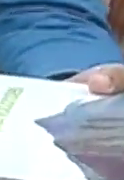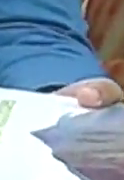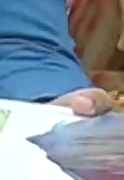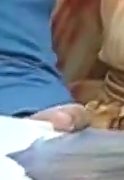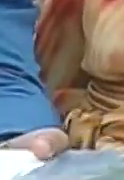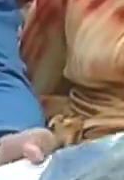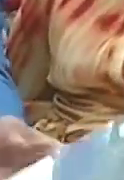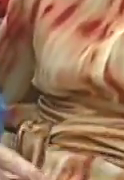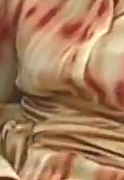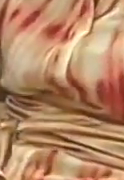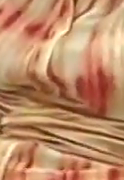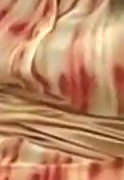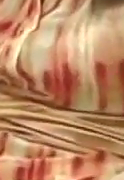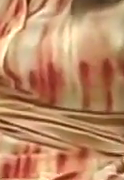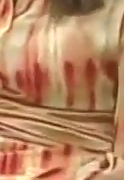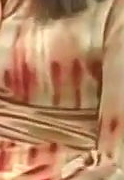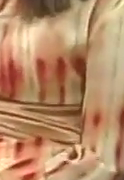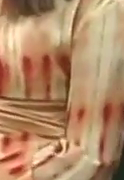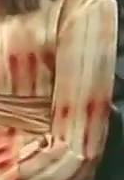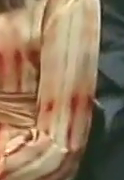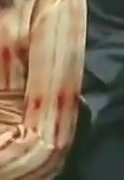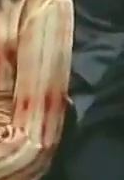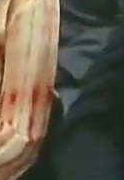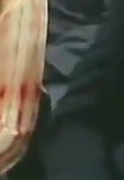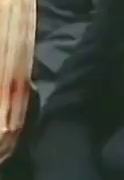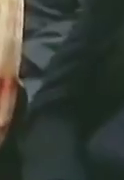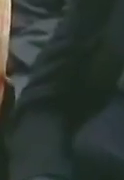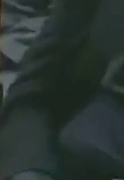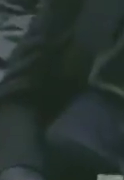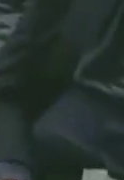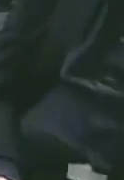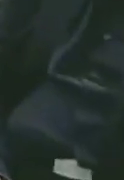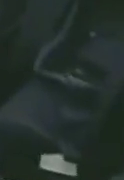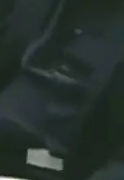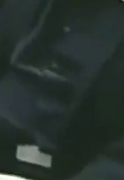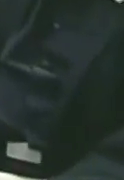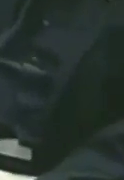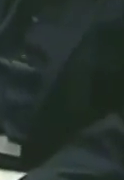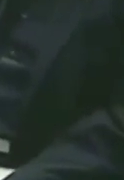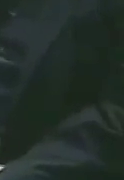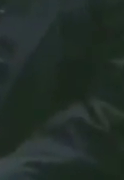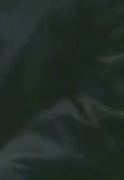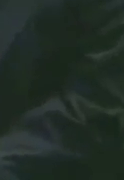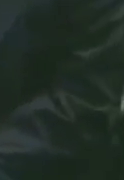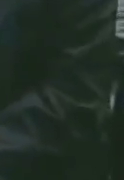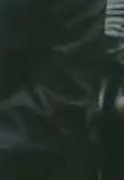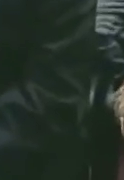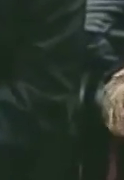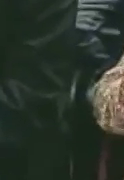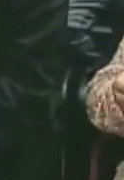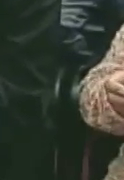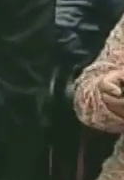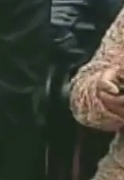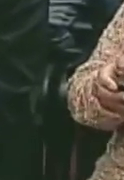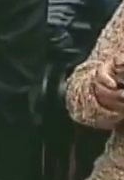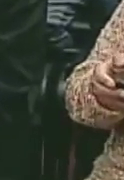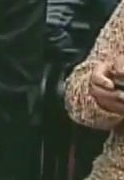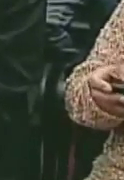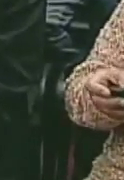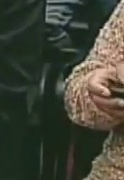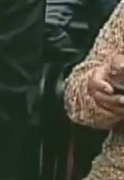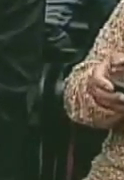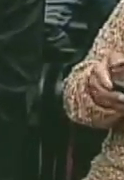Entonces, muchas gracias, presidente, por recibirnos y por estar aquí presente en esta Feria Internacional del Libro de Venezuela, la 14ª, y